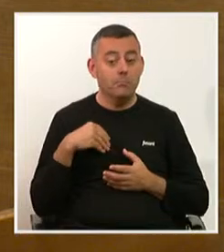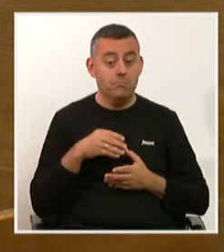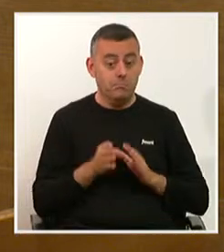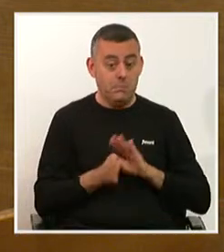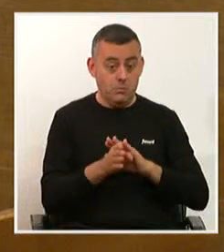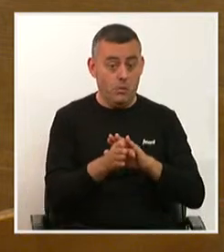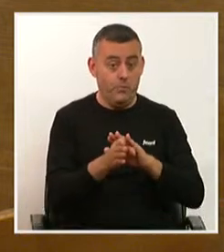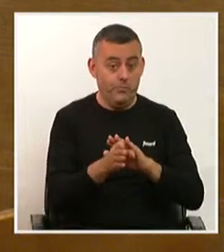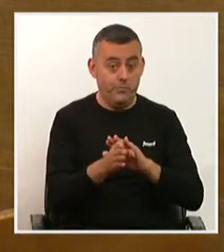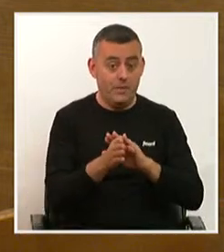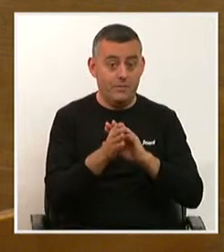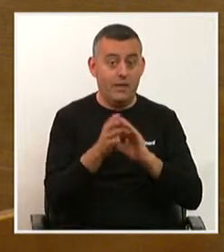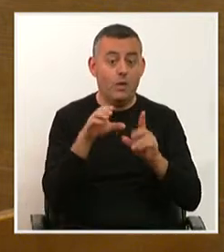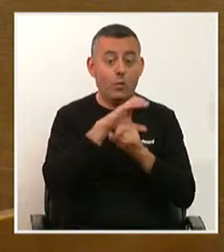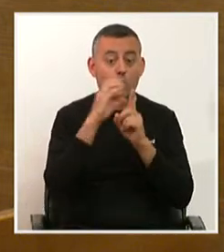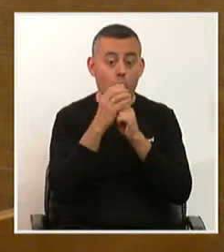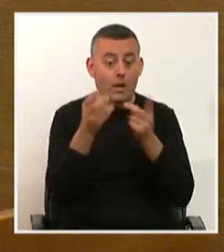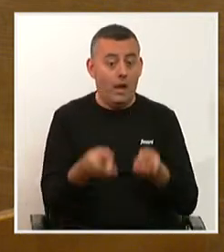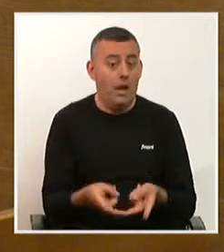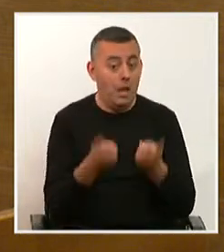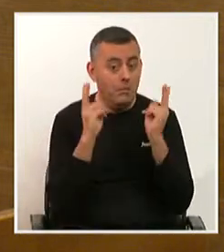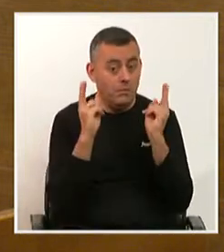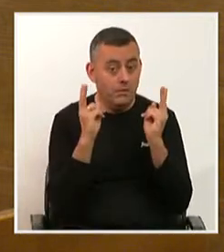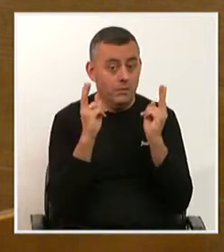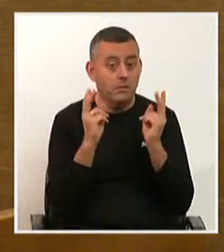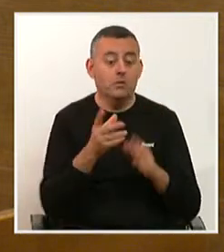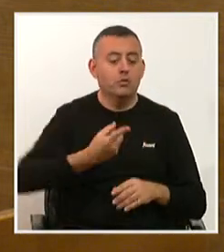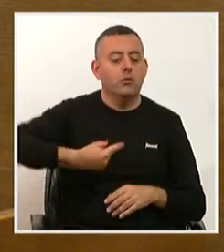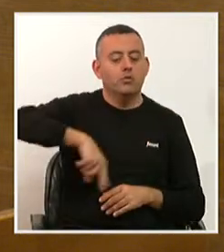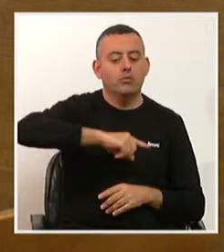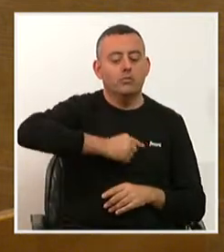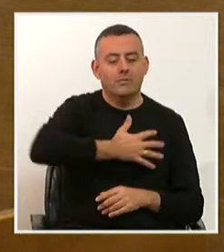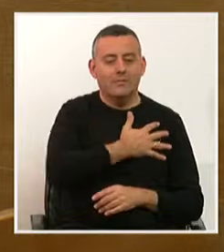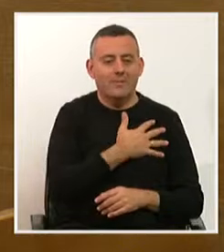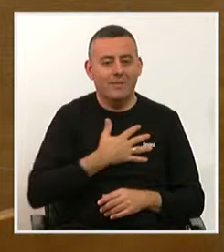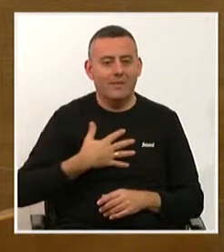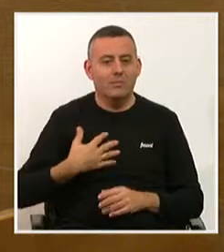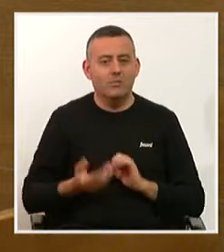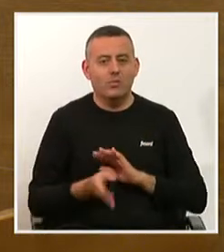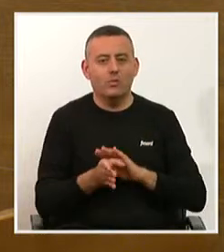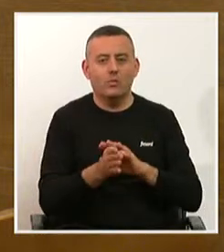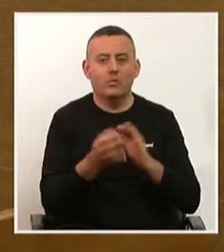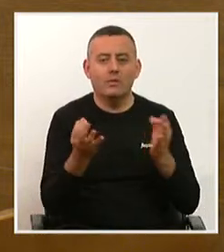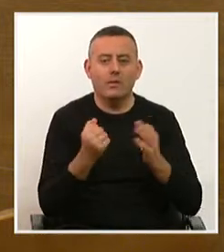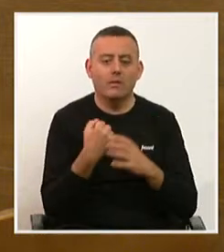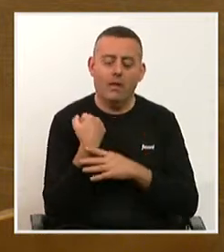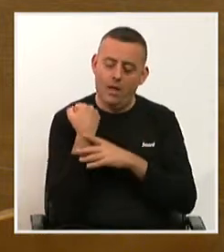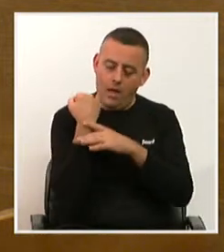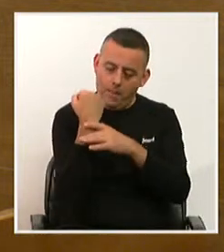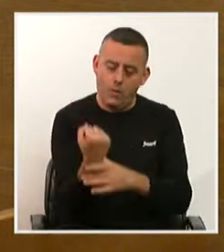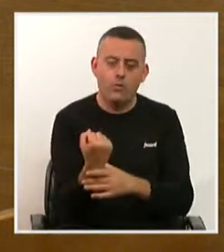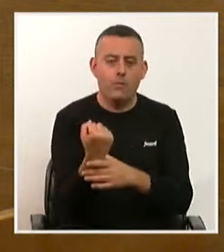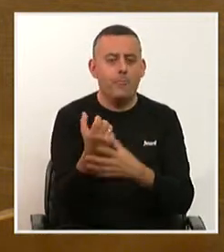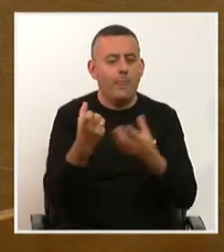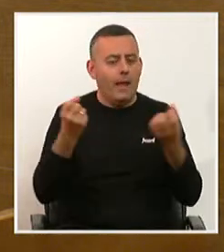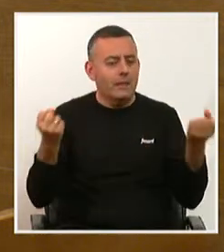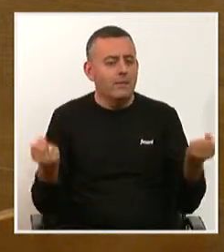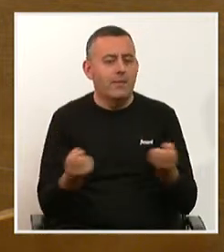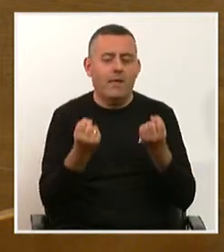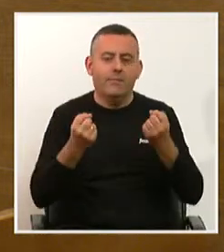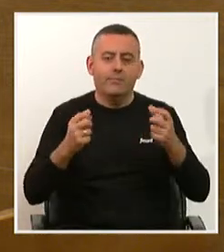libertad cultural noses continuar rec a activ y